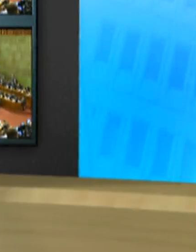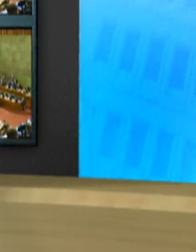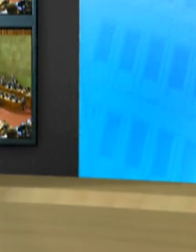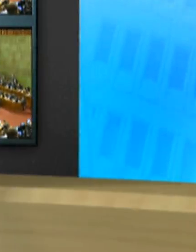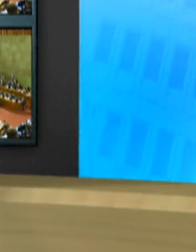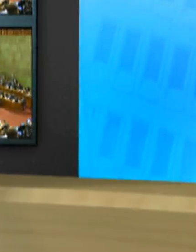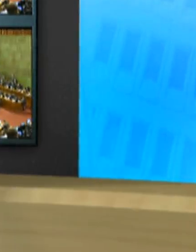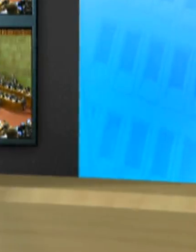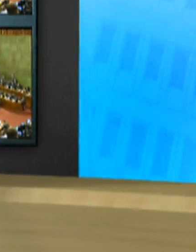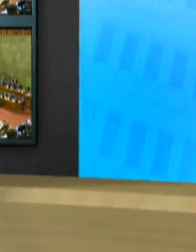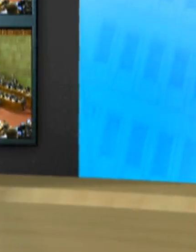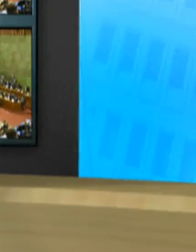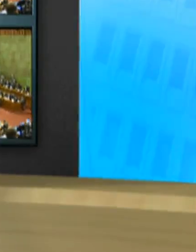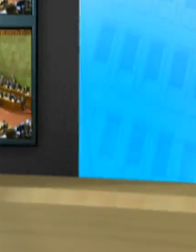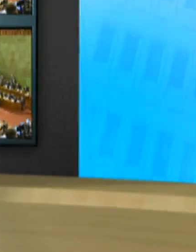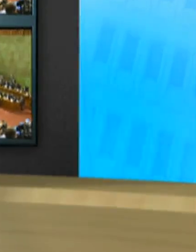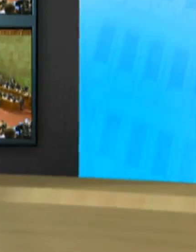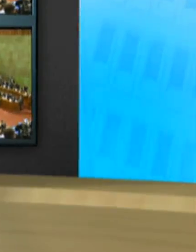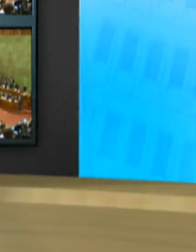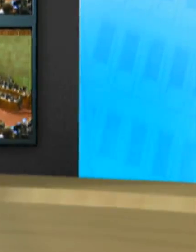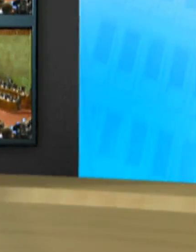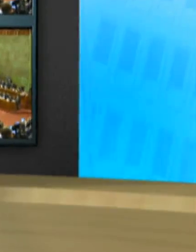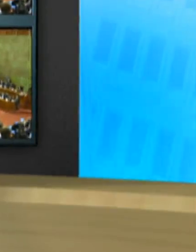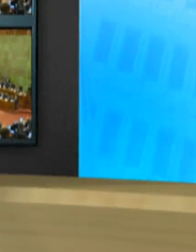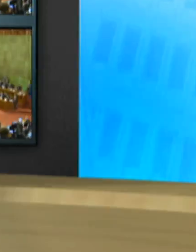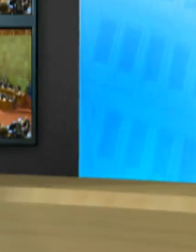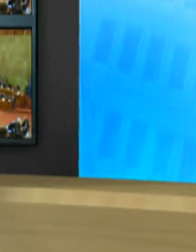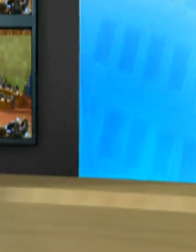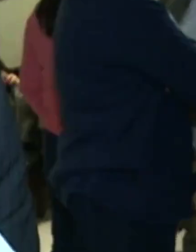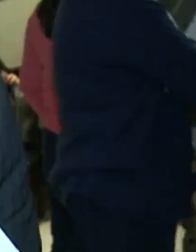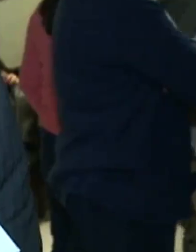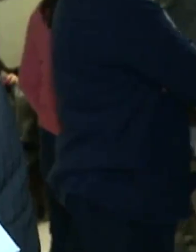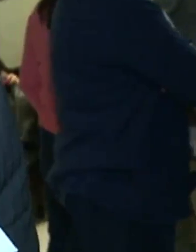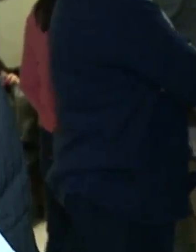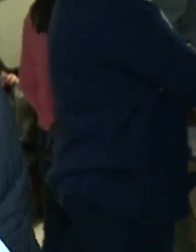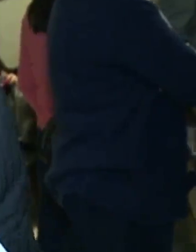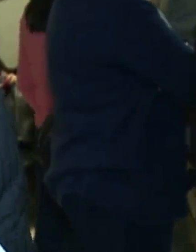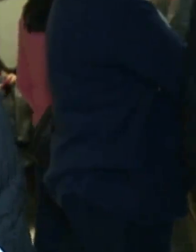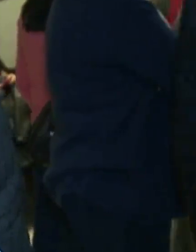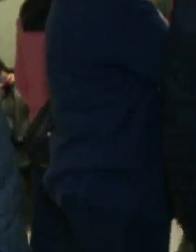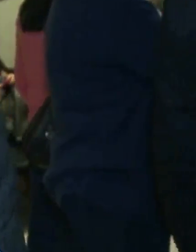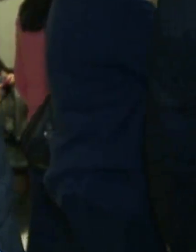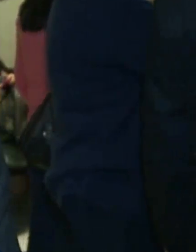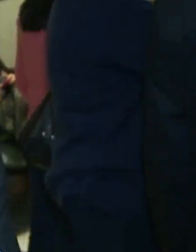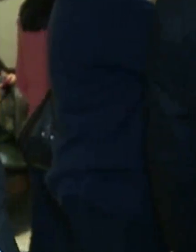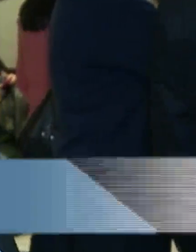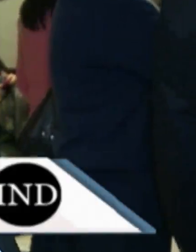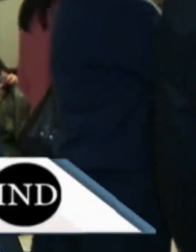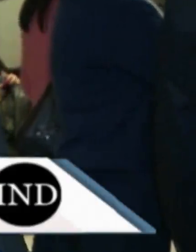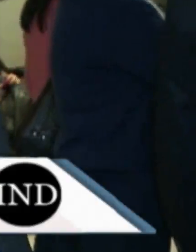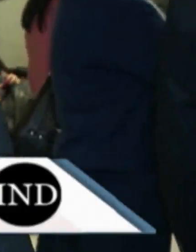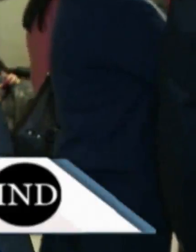por antigüedad para auxiliares o administrativos y por trabajo pesado vienen a compensar